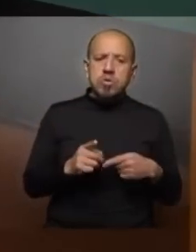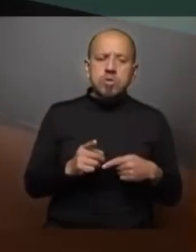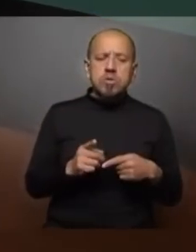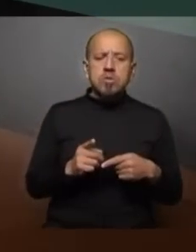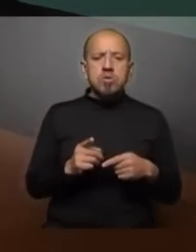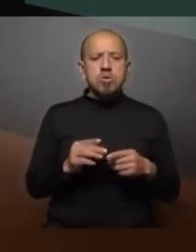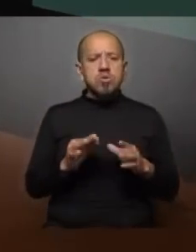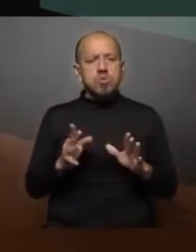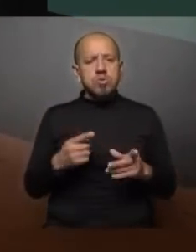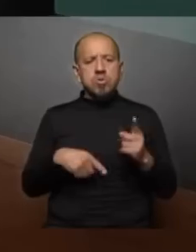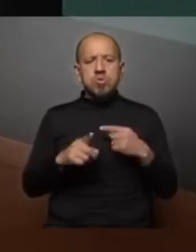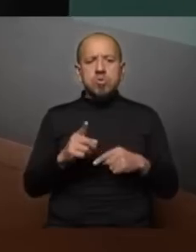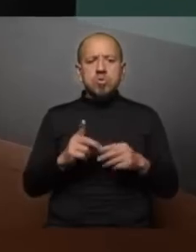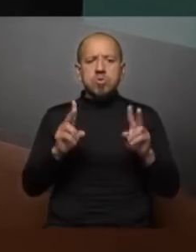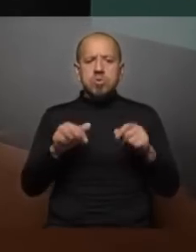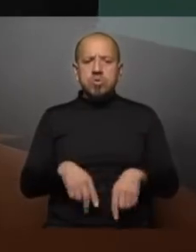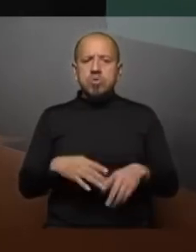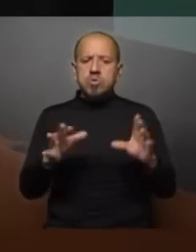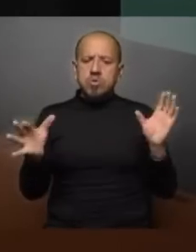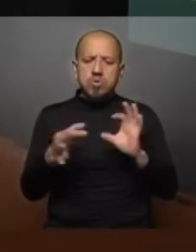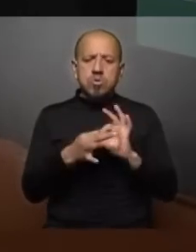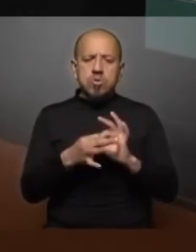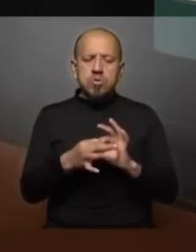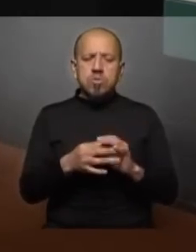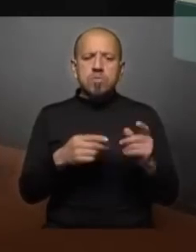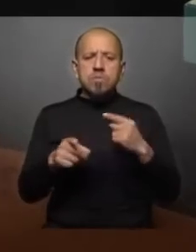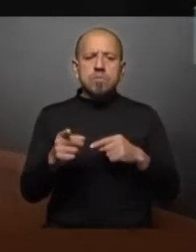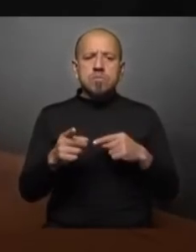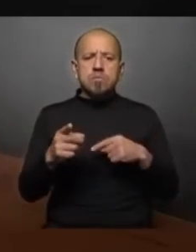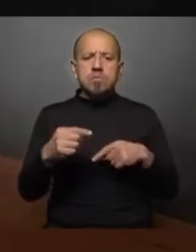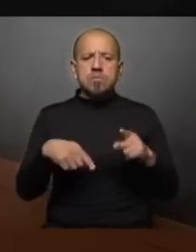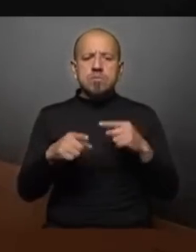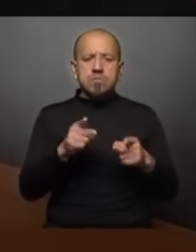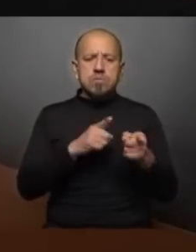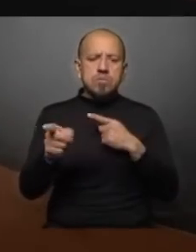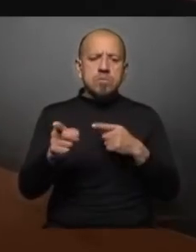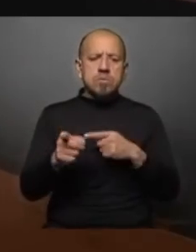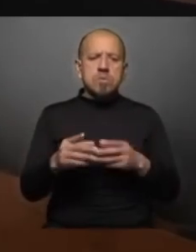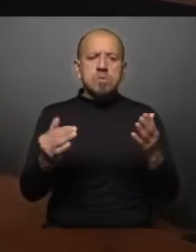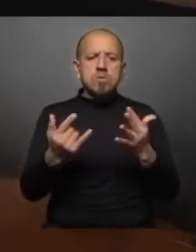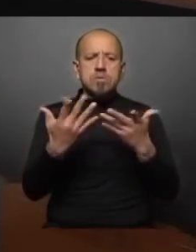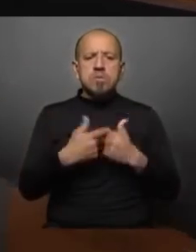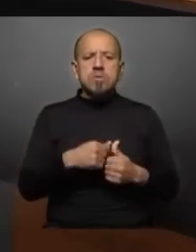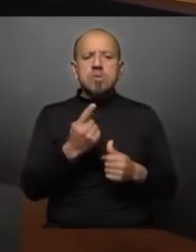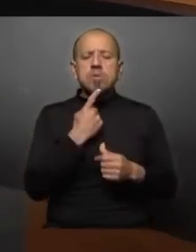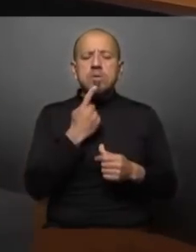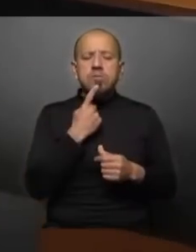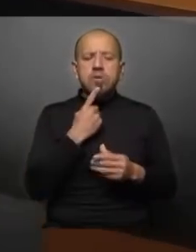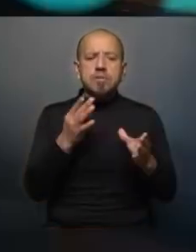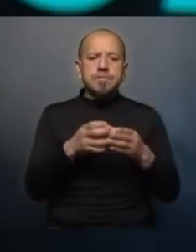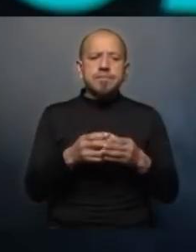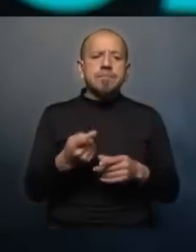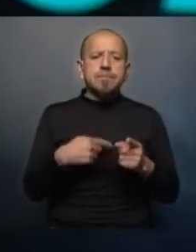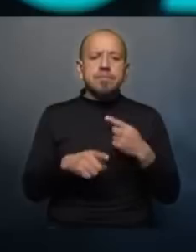tenga una relación orgánica o un vínculo un vaso comunicante directo con ninguna organización político partidaria